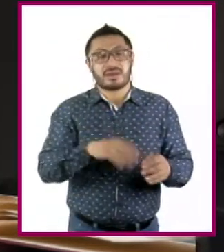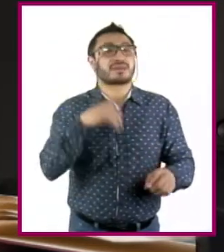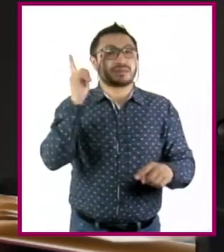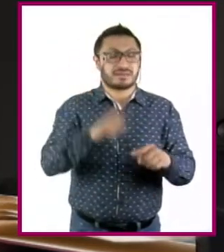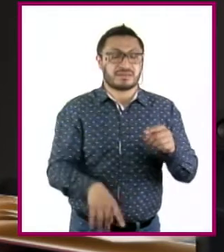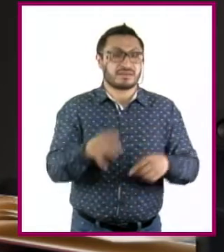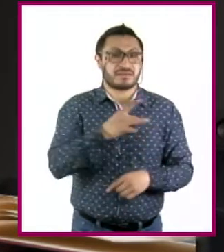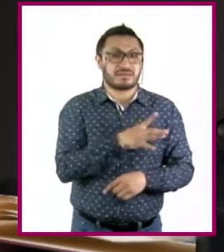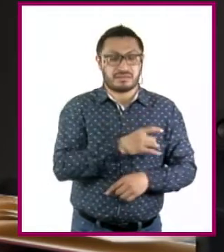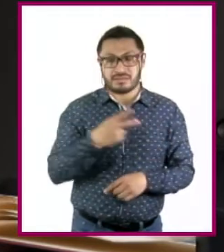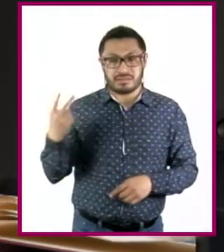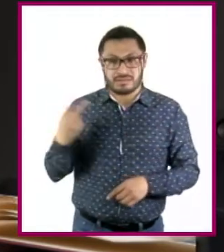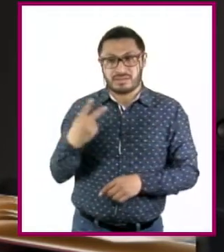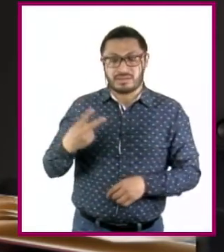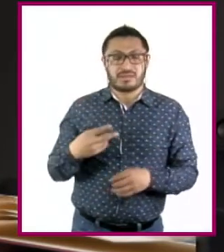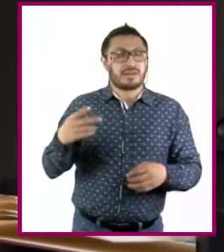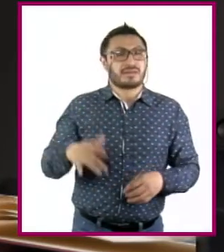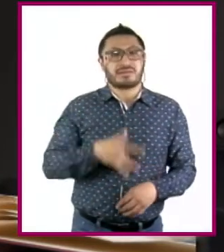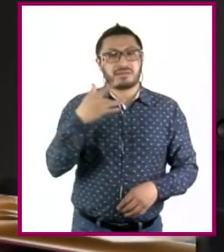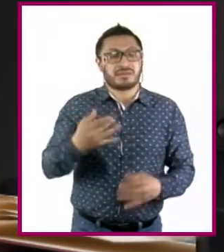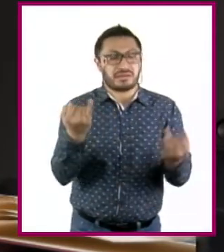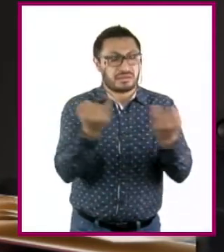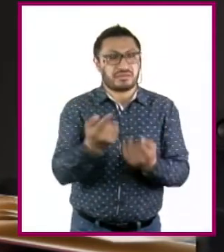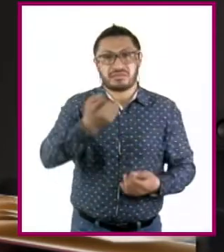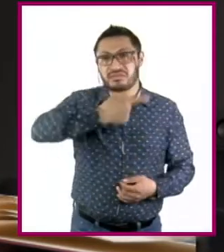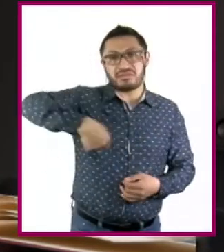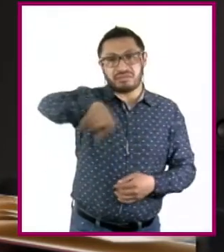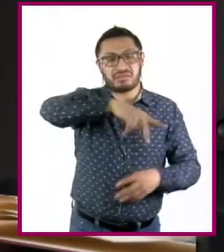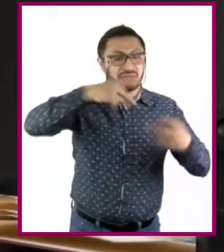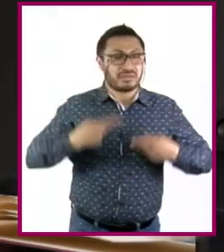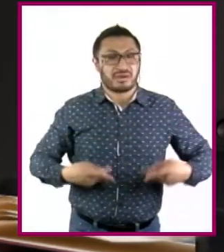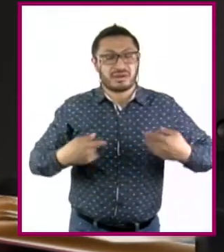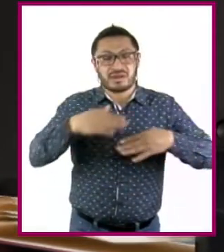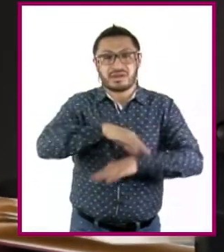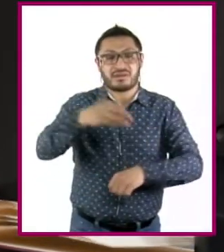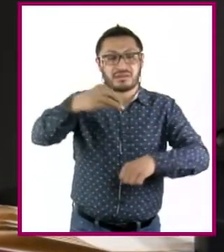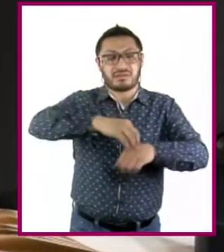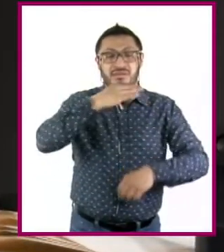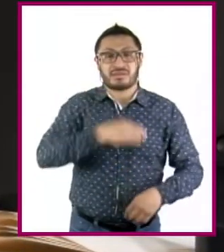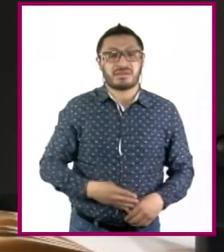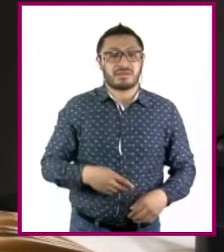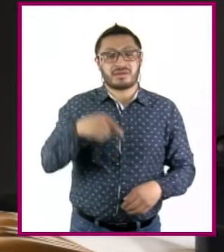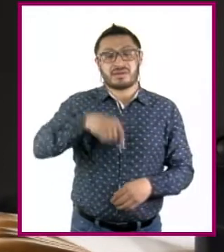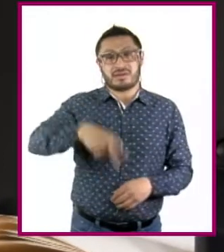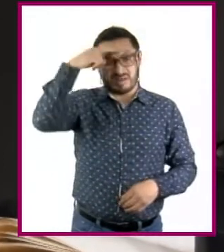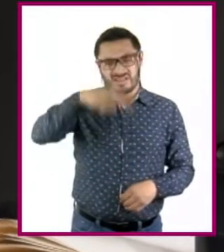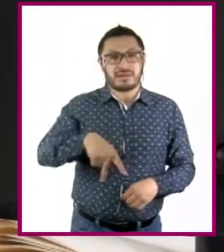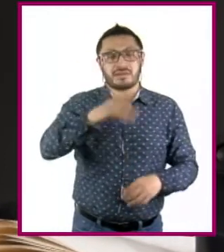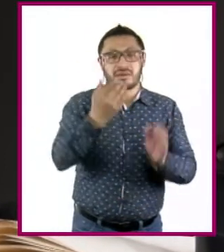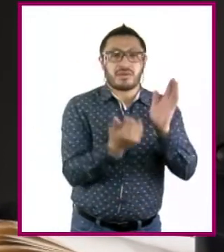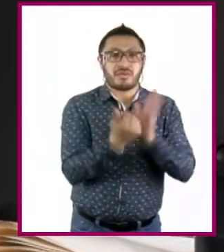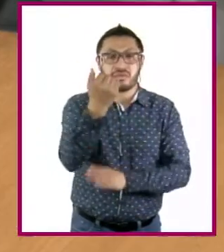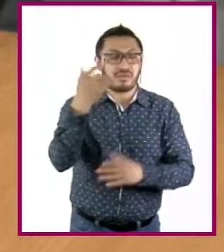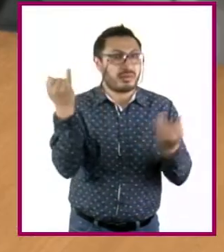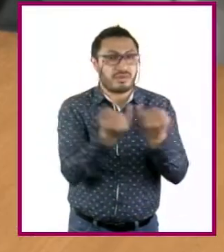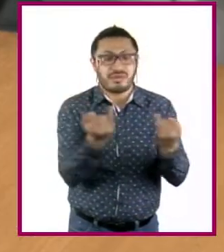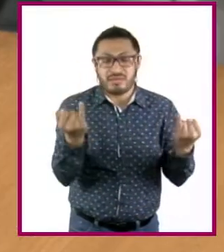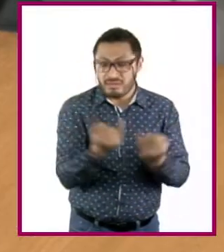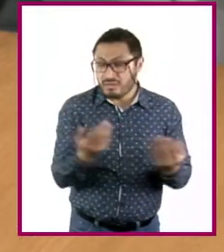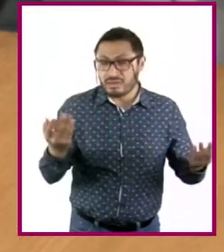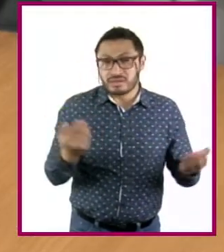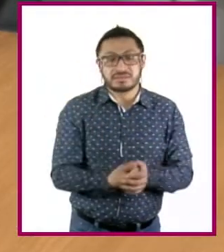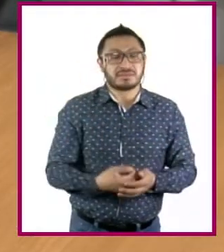como tú y yo, otras personas puedan sentir con respecto a la impartición de justicia, sino que más bien lo aumenta, aunque